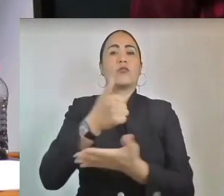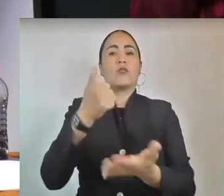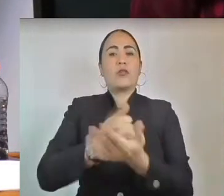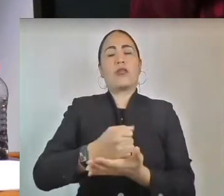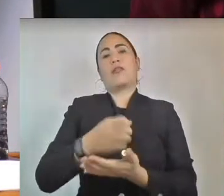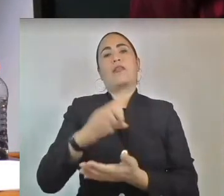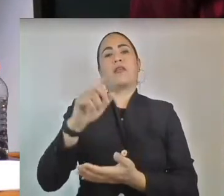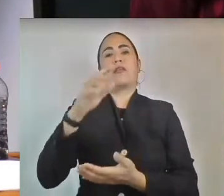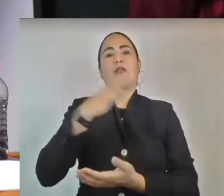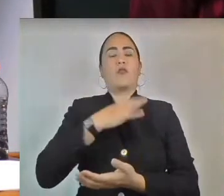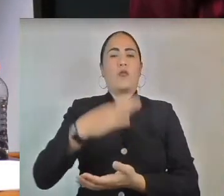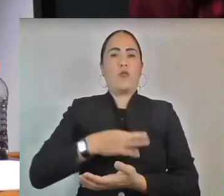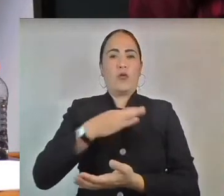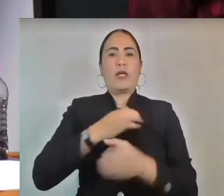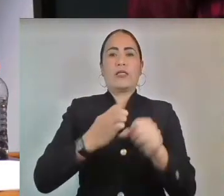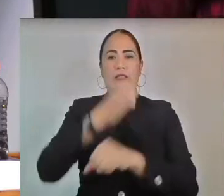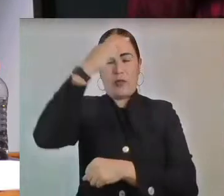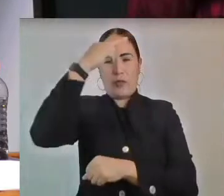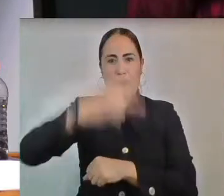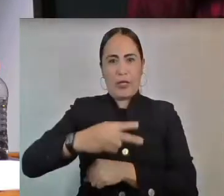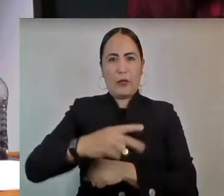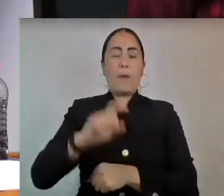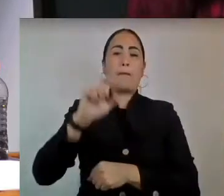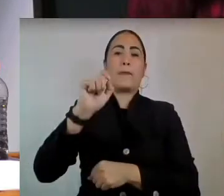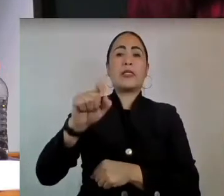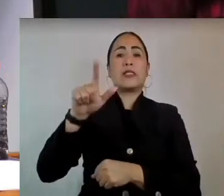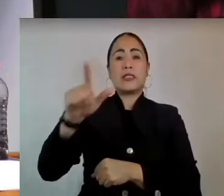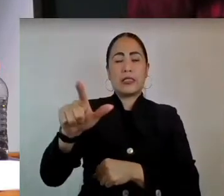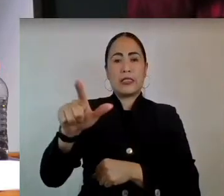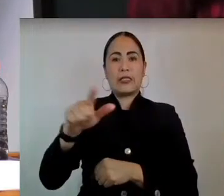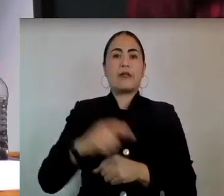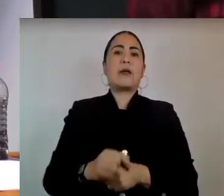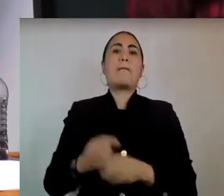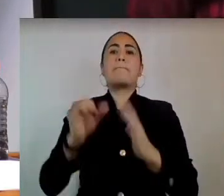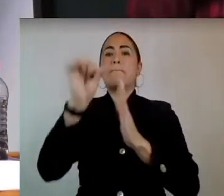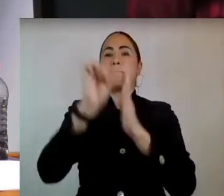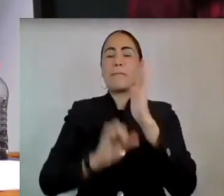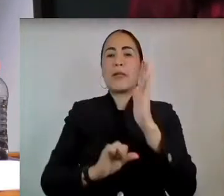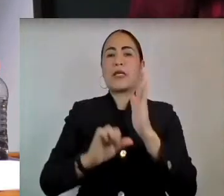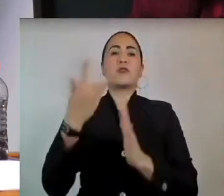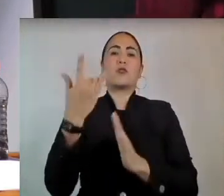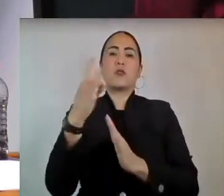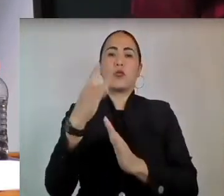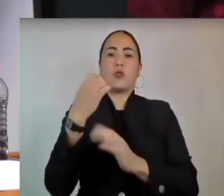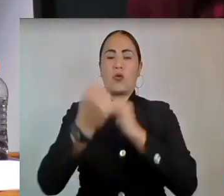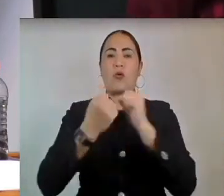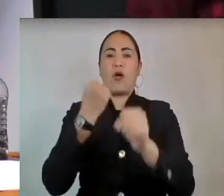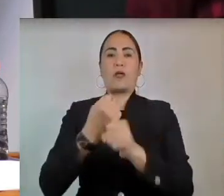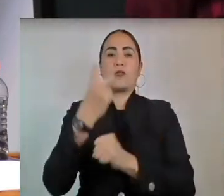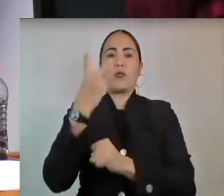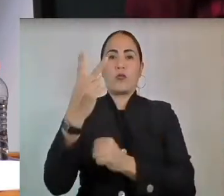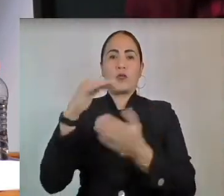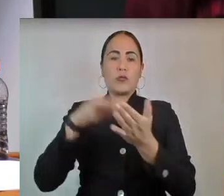del Estado de México, a los 27 días del mes de julio del año 2021.